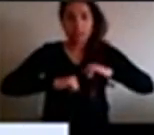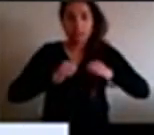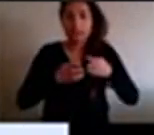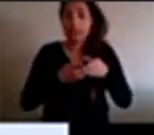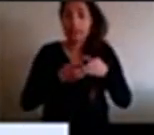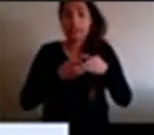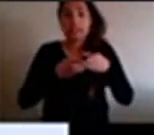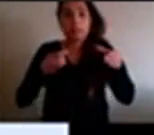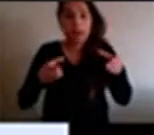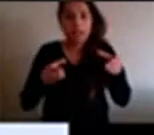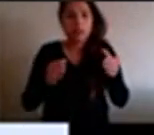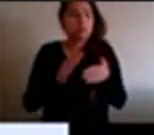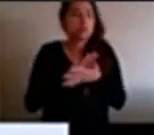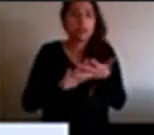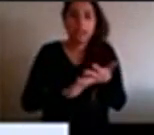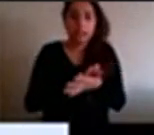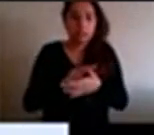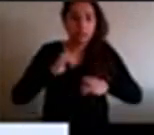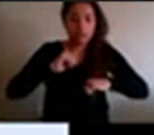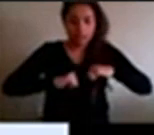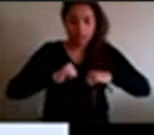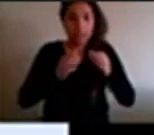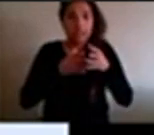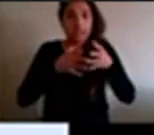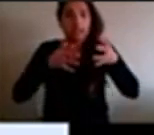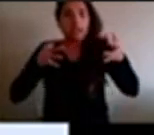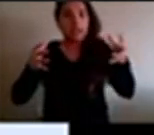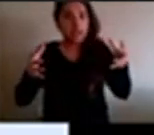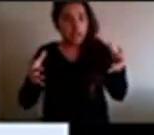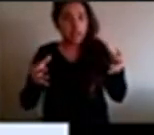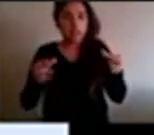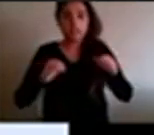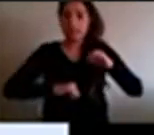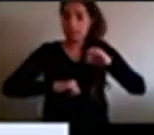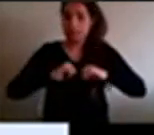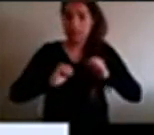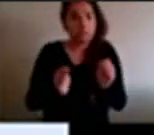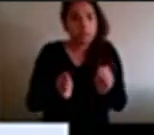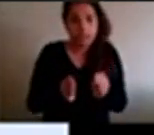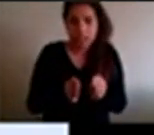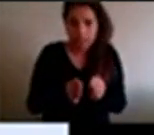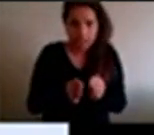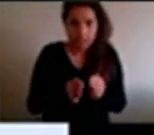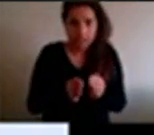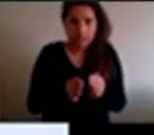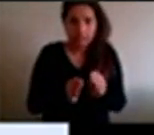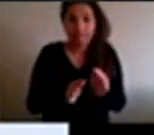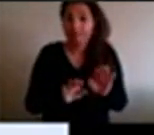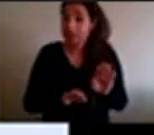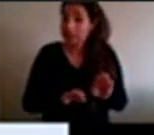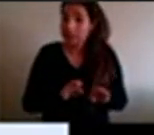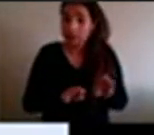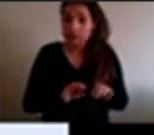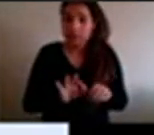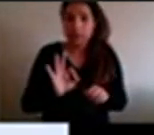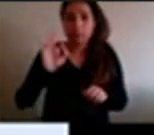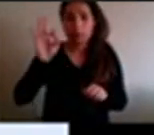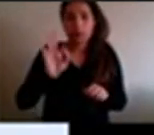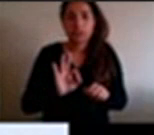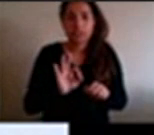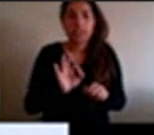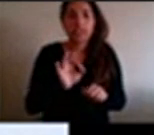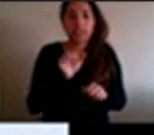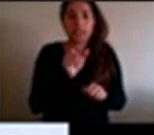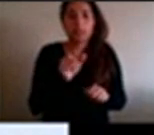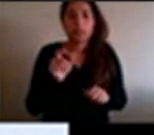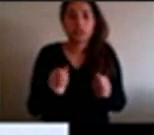se estableció el porcentaje, el cual va a ser de manera progresiva. Entonces, entidades públicas entre 1.000 empleos deben vincular